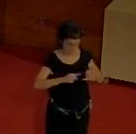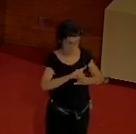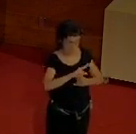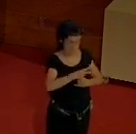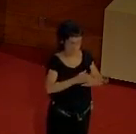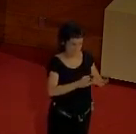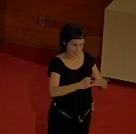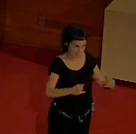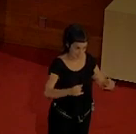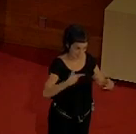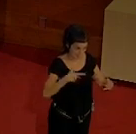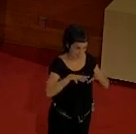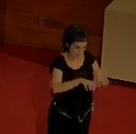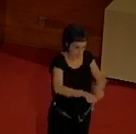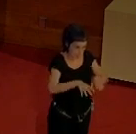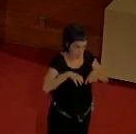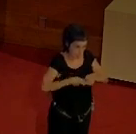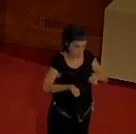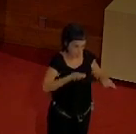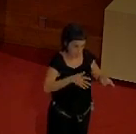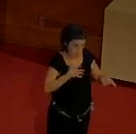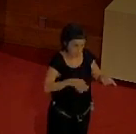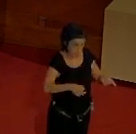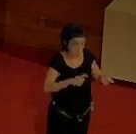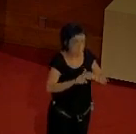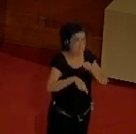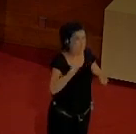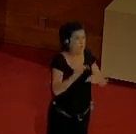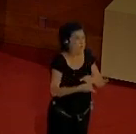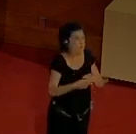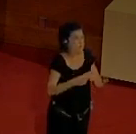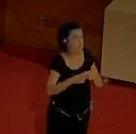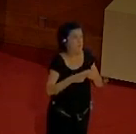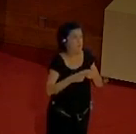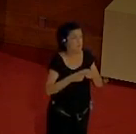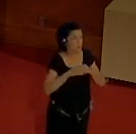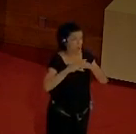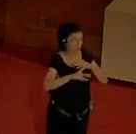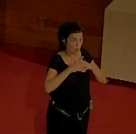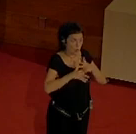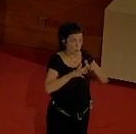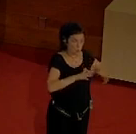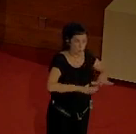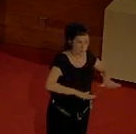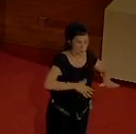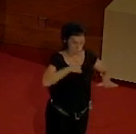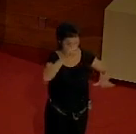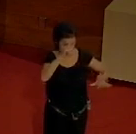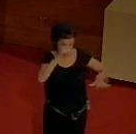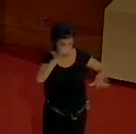ponerlas Bajo su control lo siguiente es salir al océano Pacífico por un lado y al océano Índico por el otro